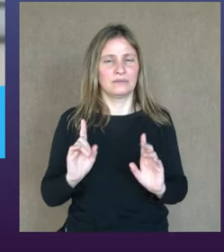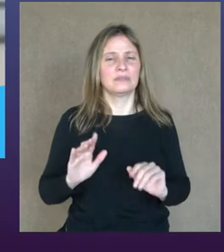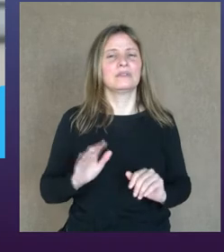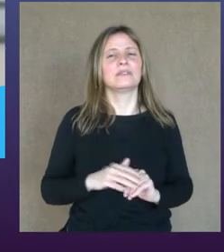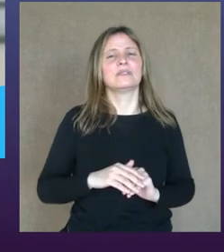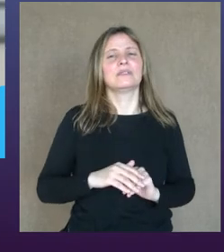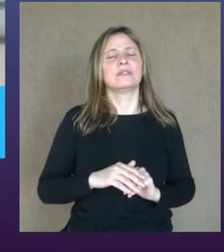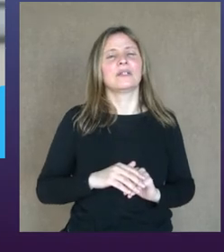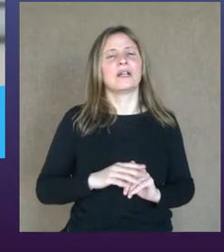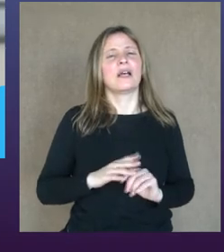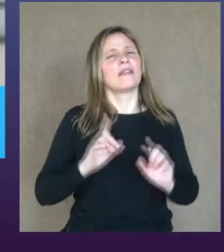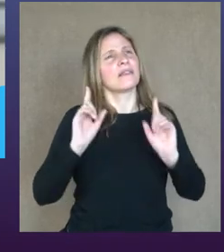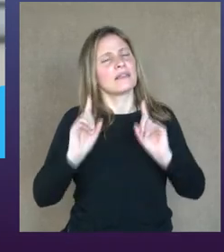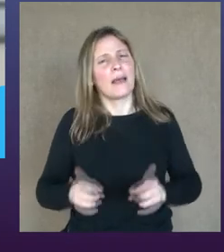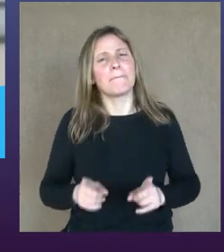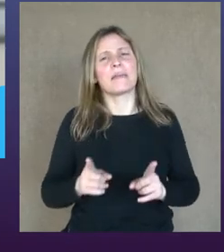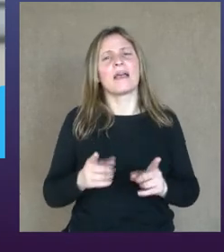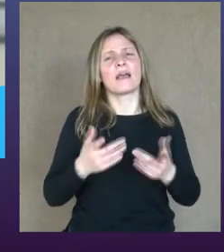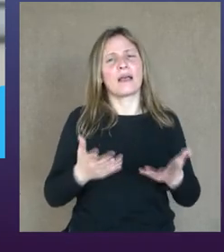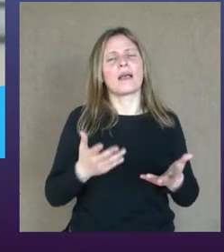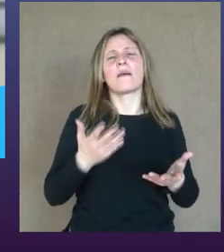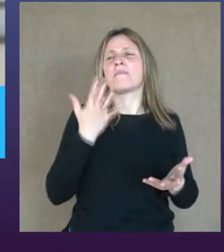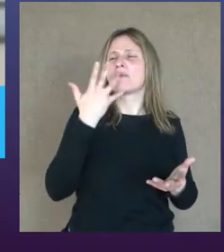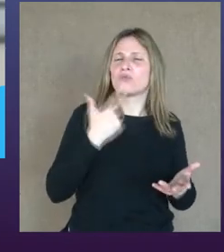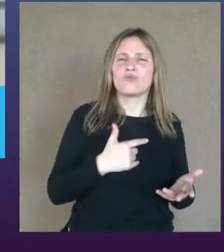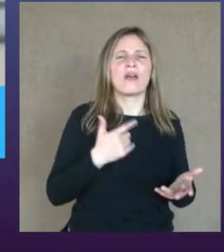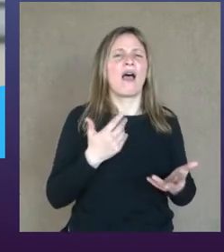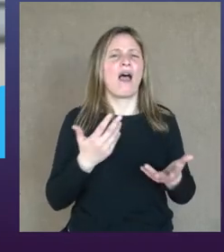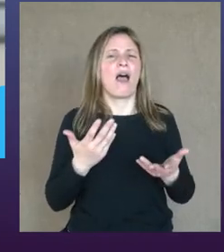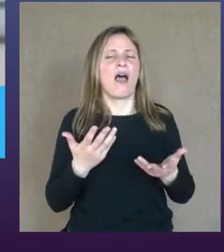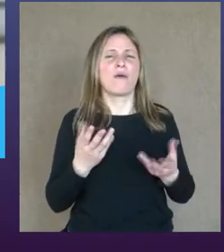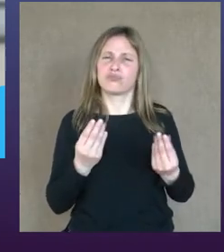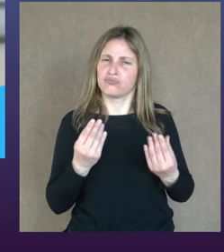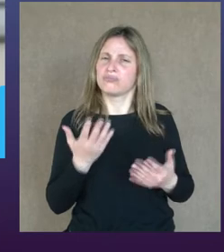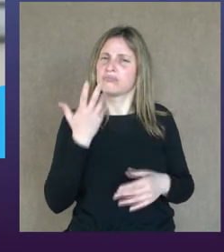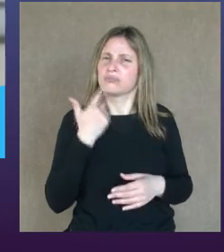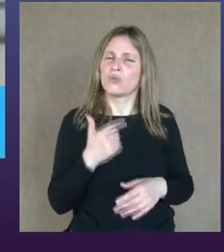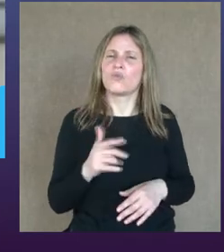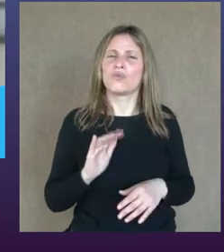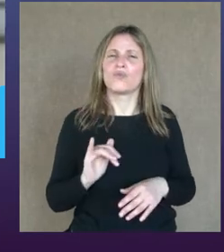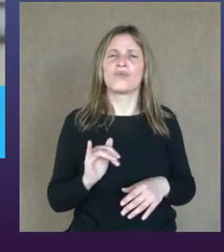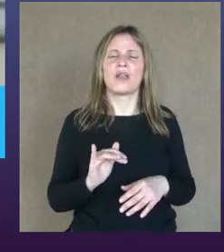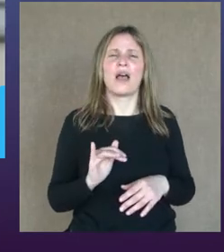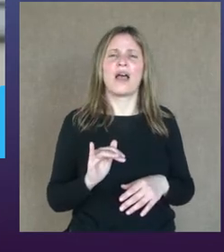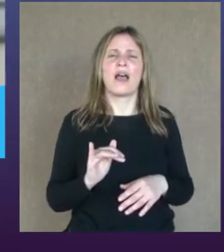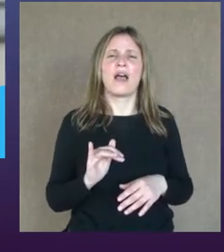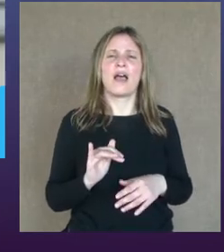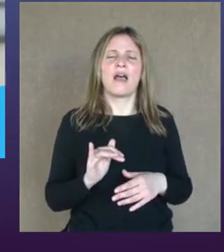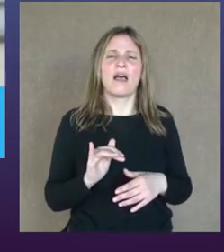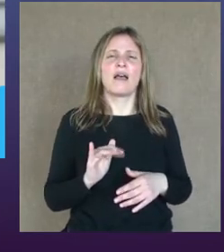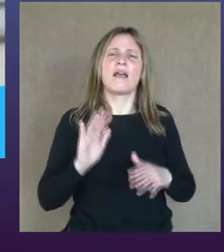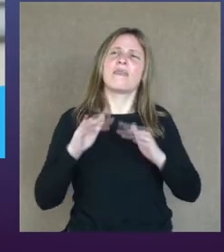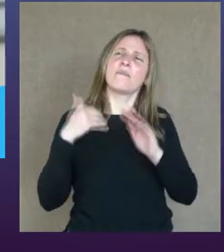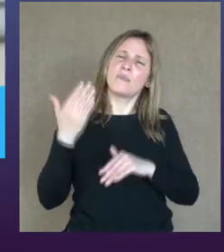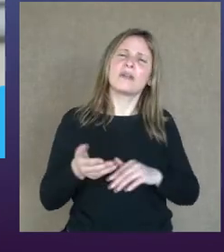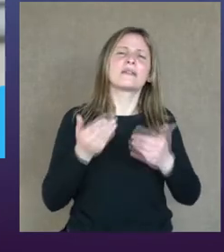Y también las... Me gustaba mucho la parte, me gusta mucho, sí. Y después